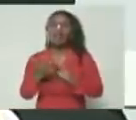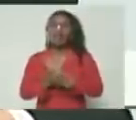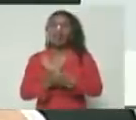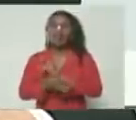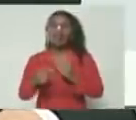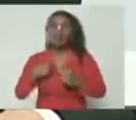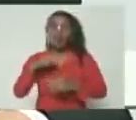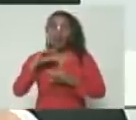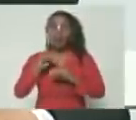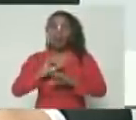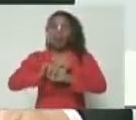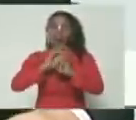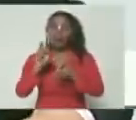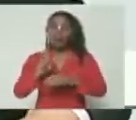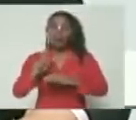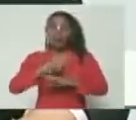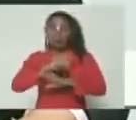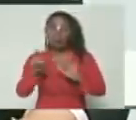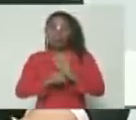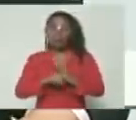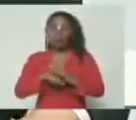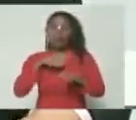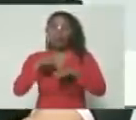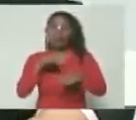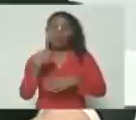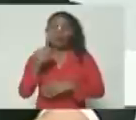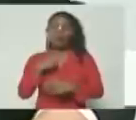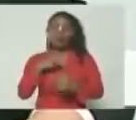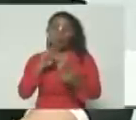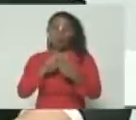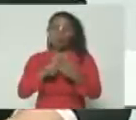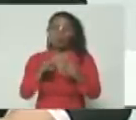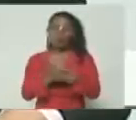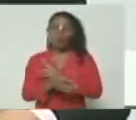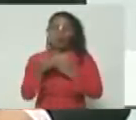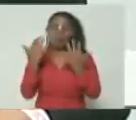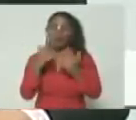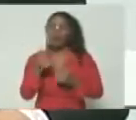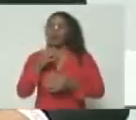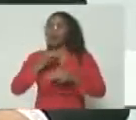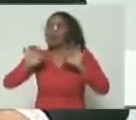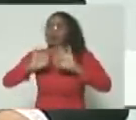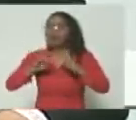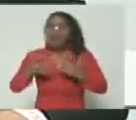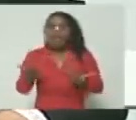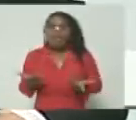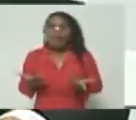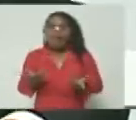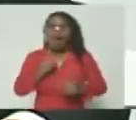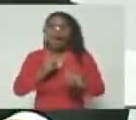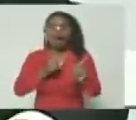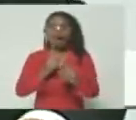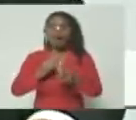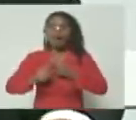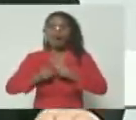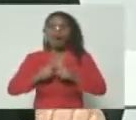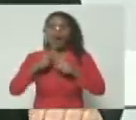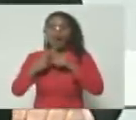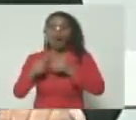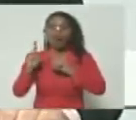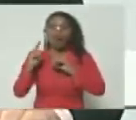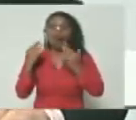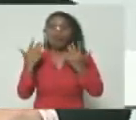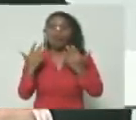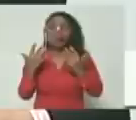hablo concretamente del Estado Cojedes, que es el que más conozco. Presidente, están en manos de nadie, en algunos casos, y en otros están en